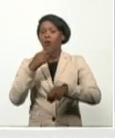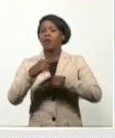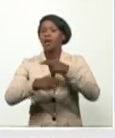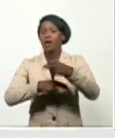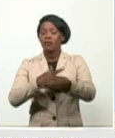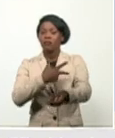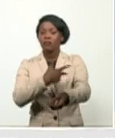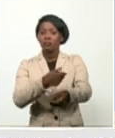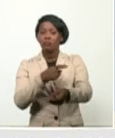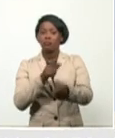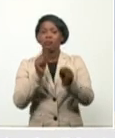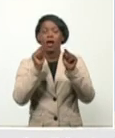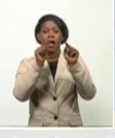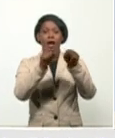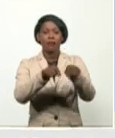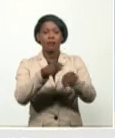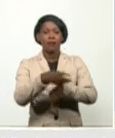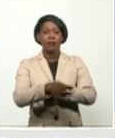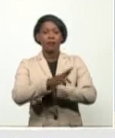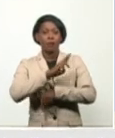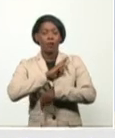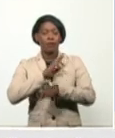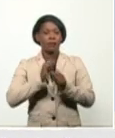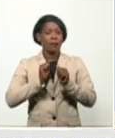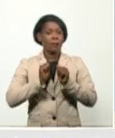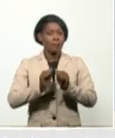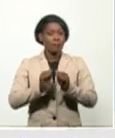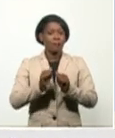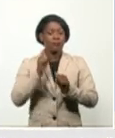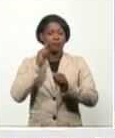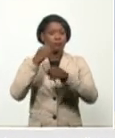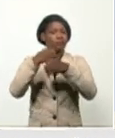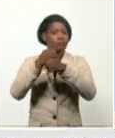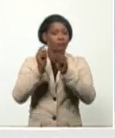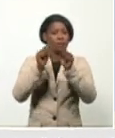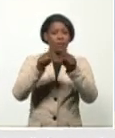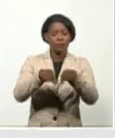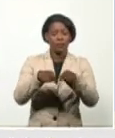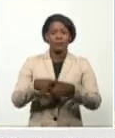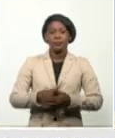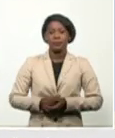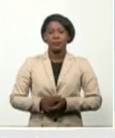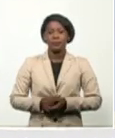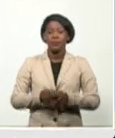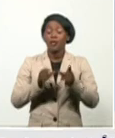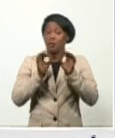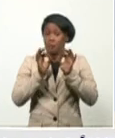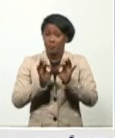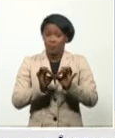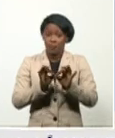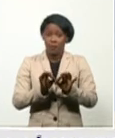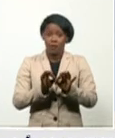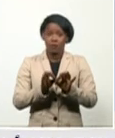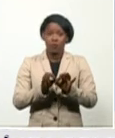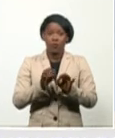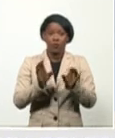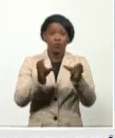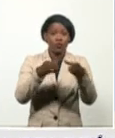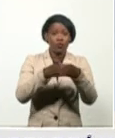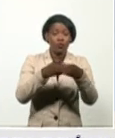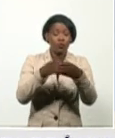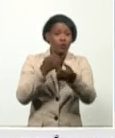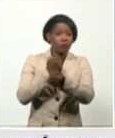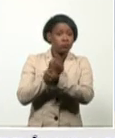SARS-CoV-2 y la COVID-19. Ahora, siempre en todos estos grupos que son de riesgo